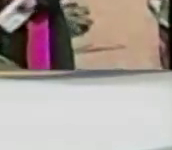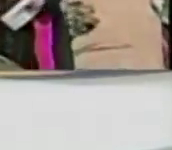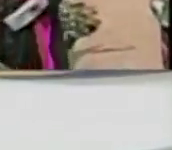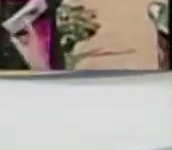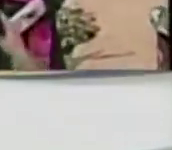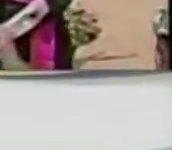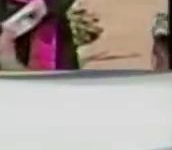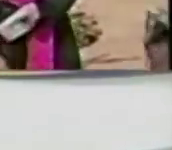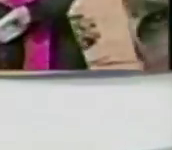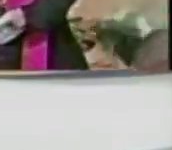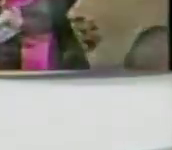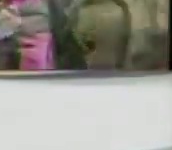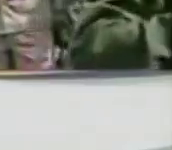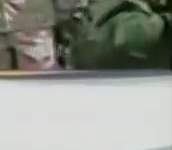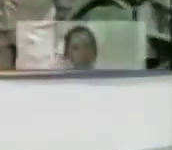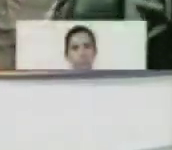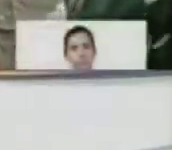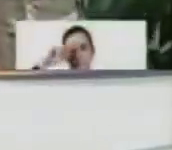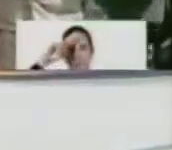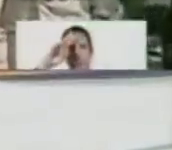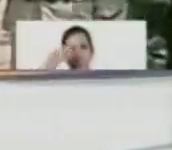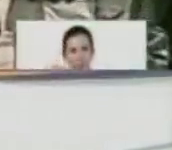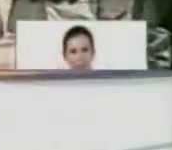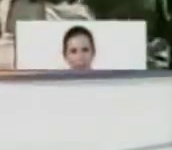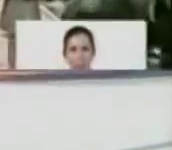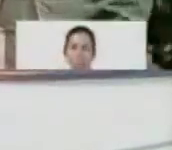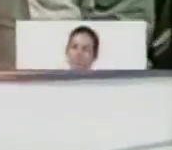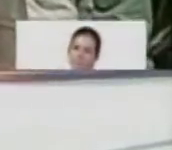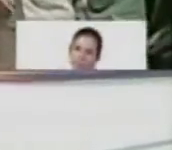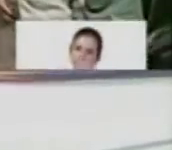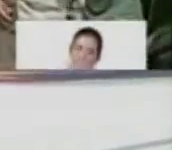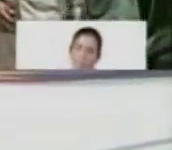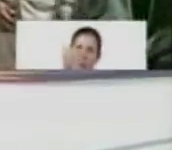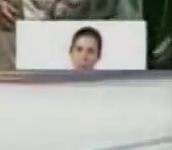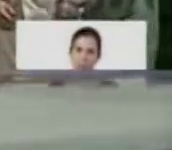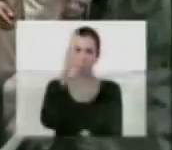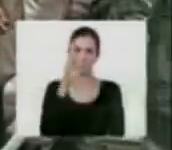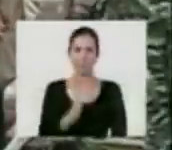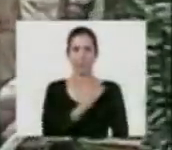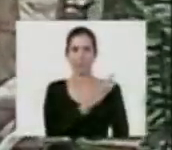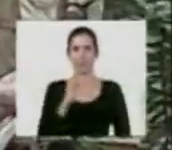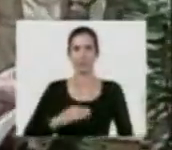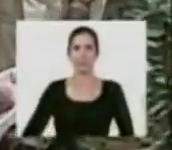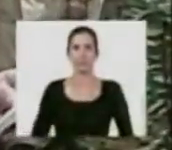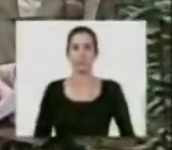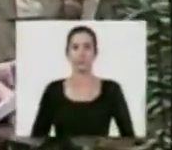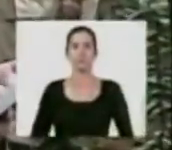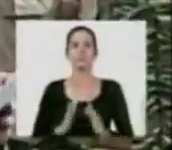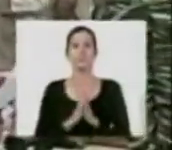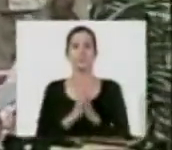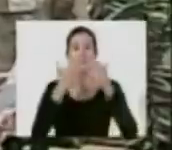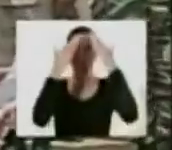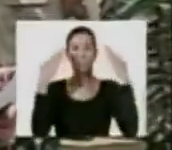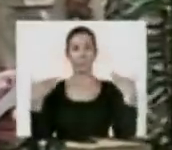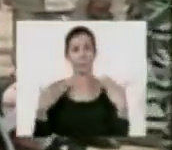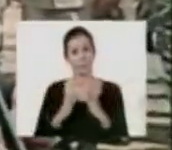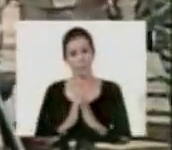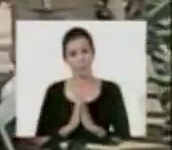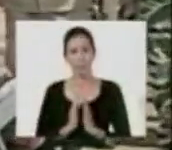En el nombre del Padre, y del Hijo, y del Espíritu Santo. Amén. Santísima Virgen María, a